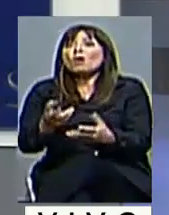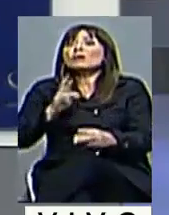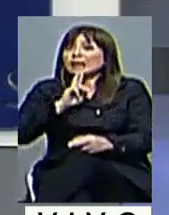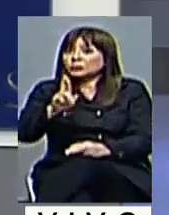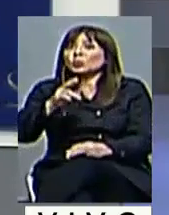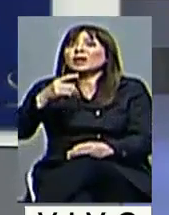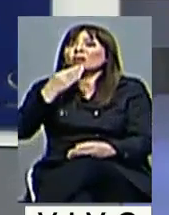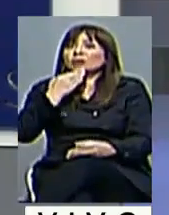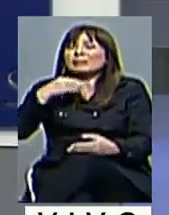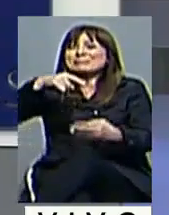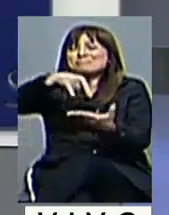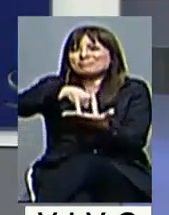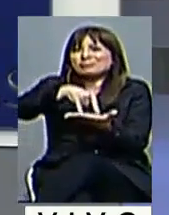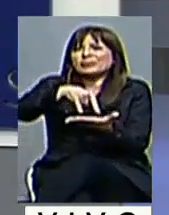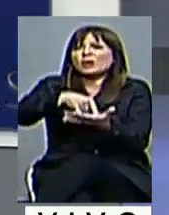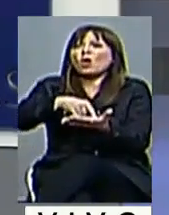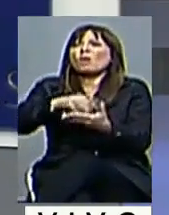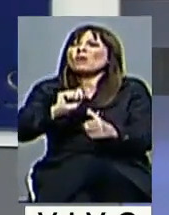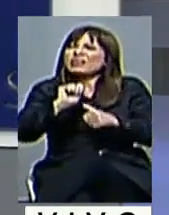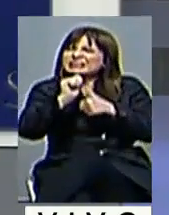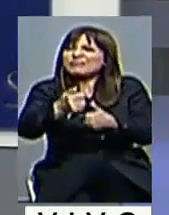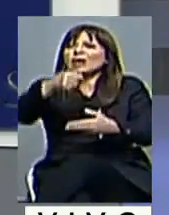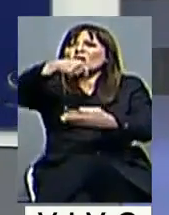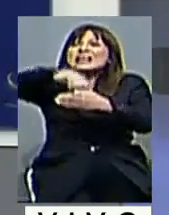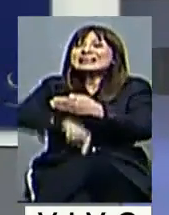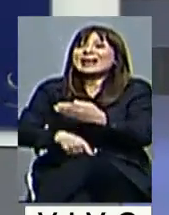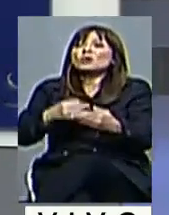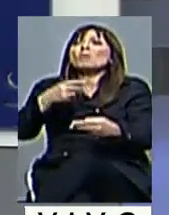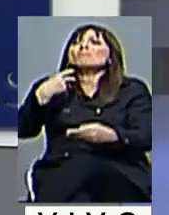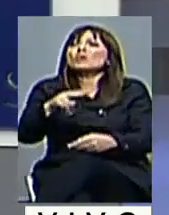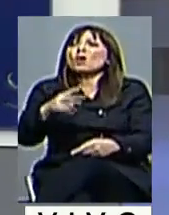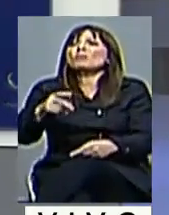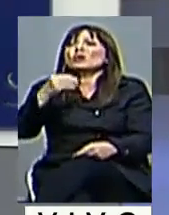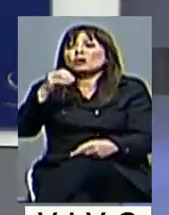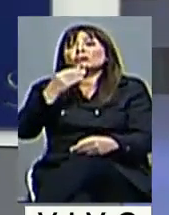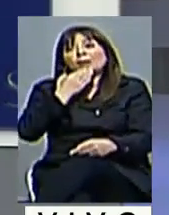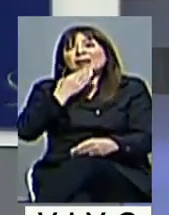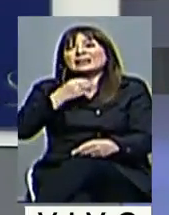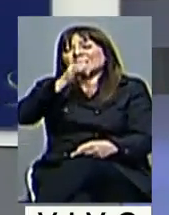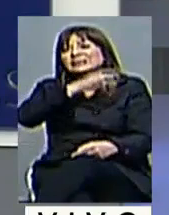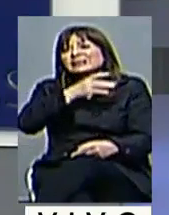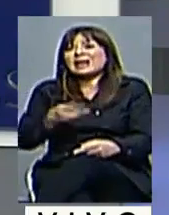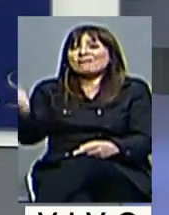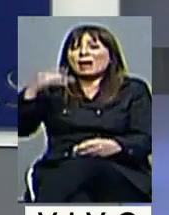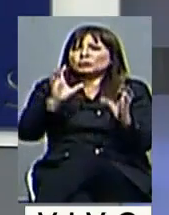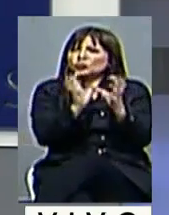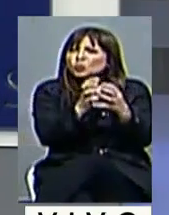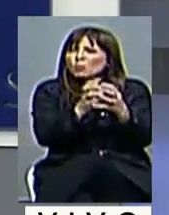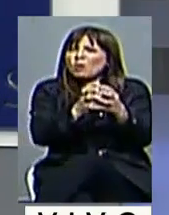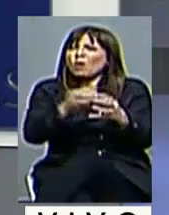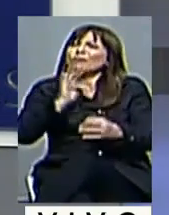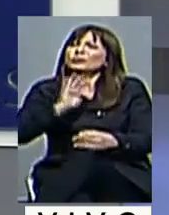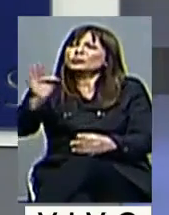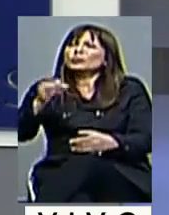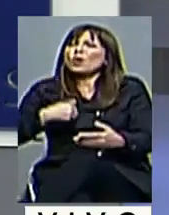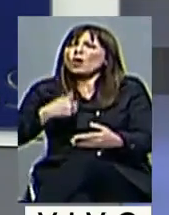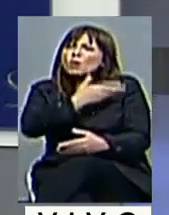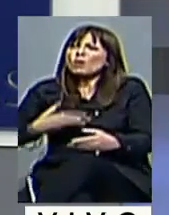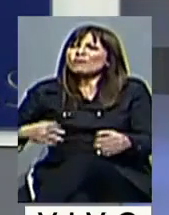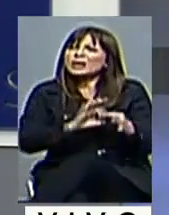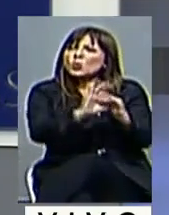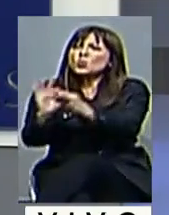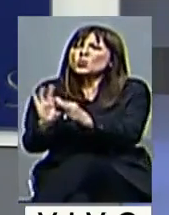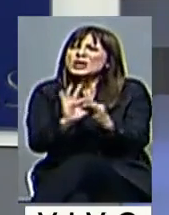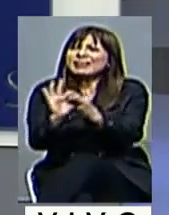de la parlamentaria, señala desafíos internos y propios también para Chile Vamos, también para el futuro de lo que pretende ser un gobierno de unidad,